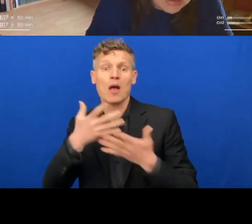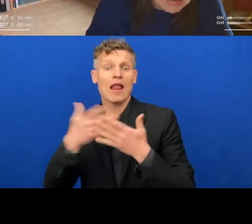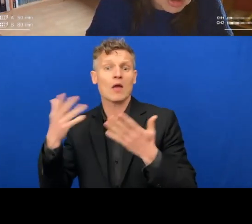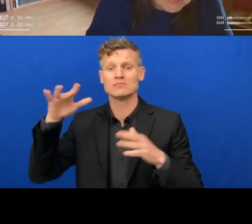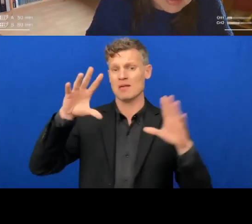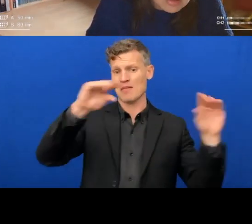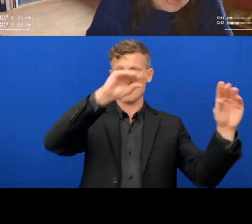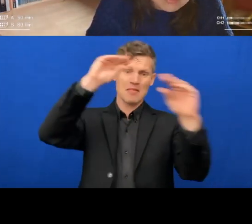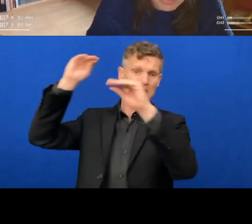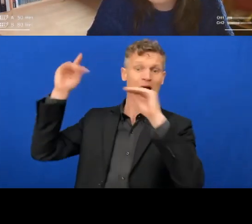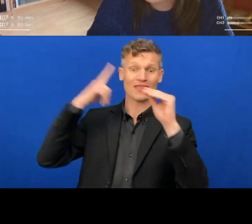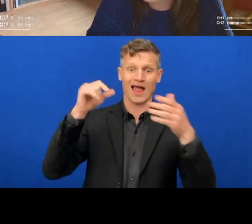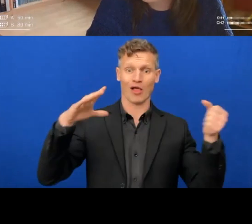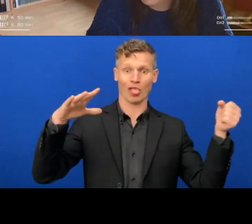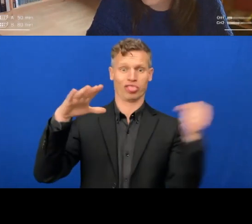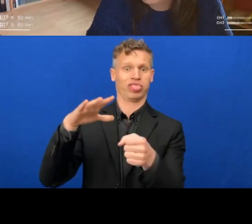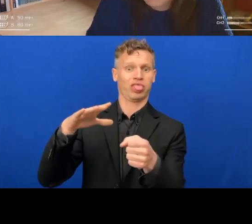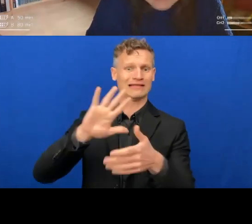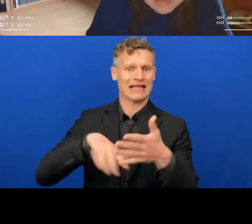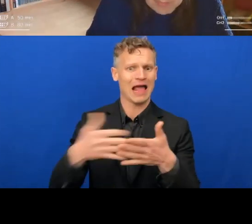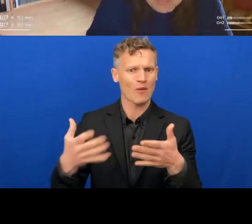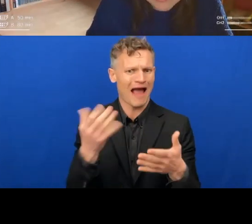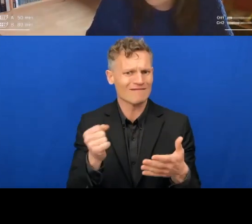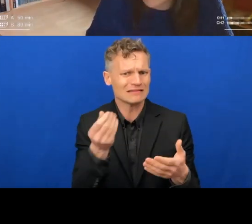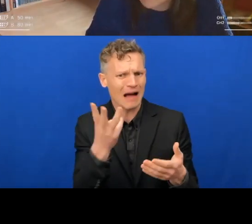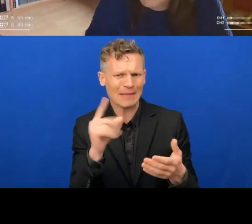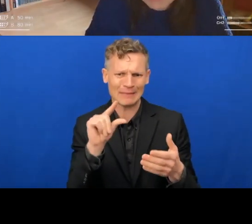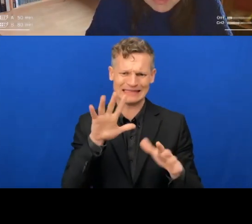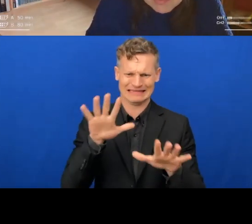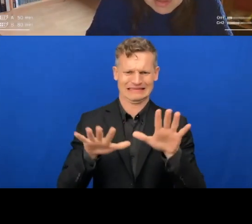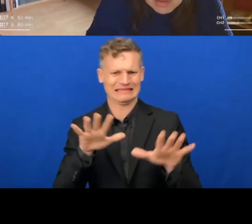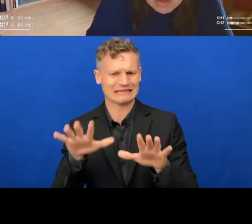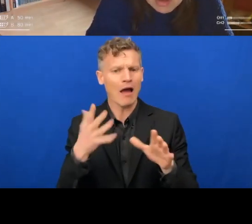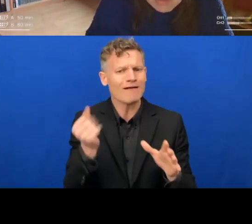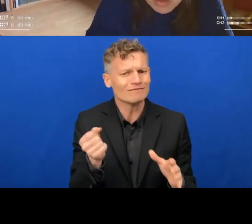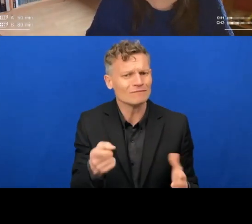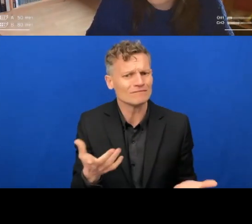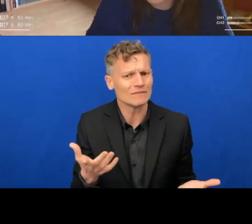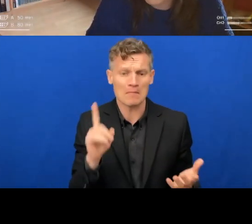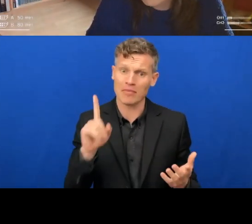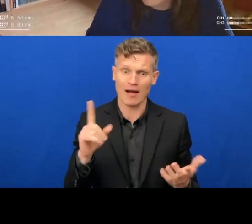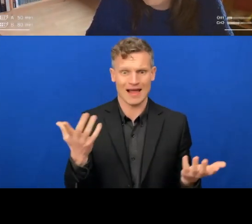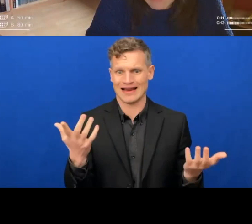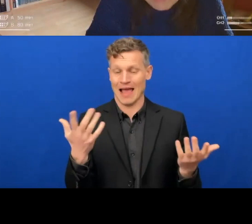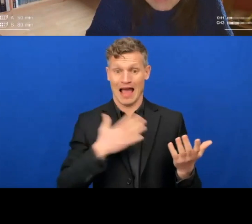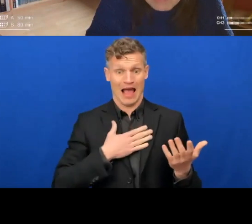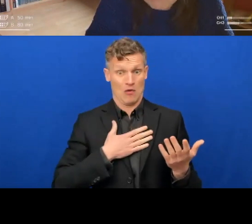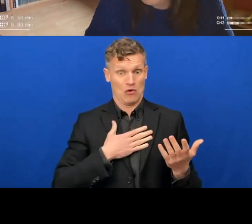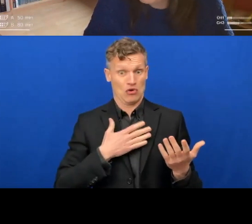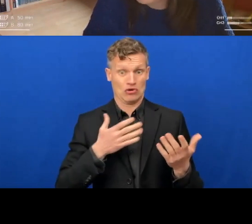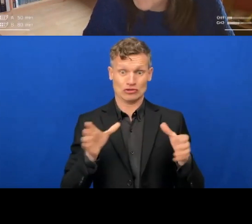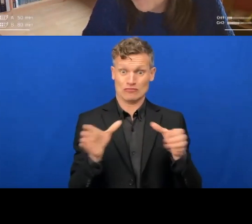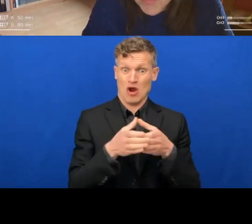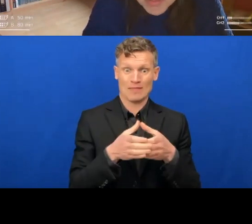de lenguas orales. Sí, y por supuesto, el obstáculo más grande es poder